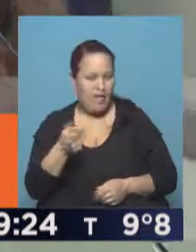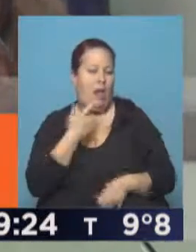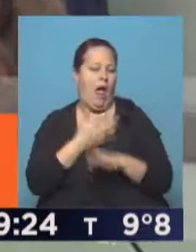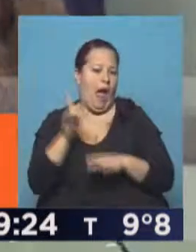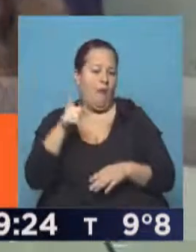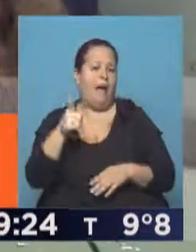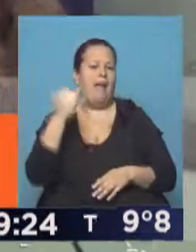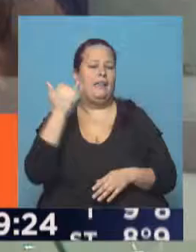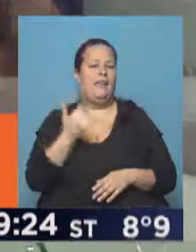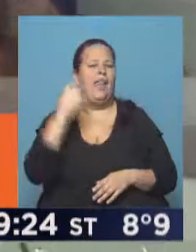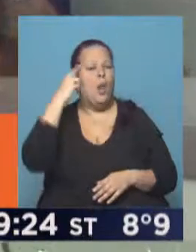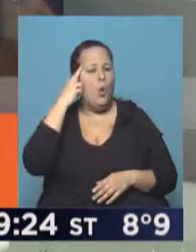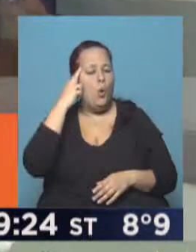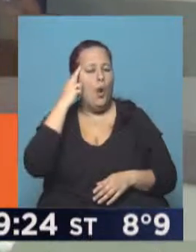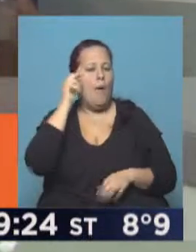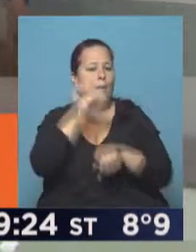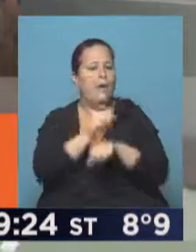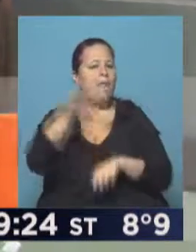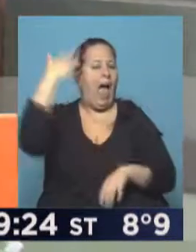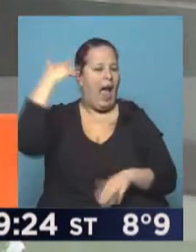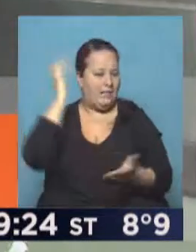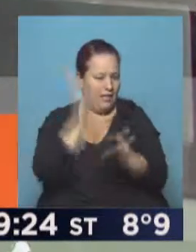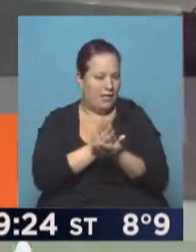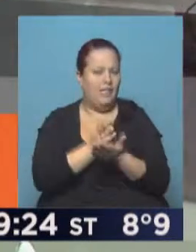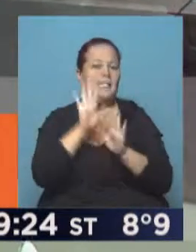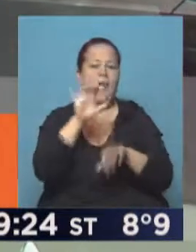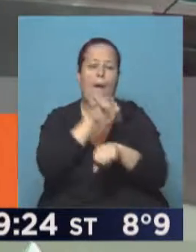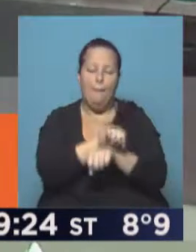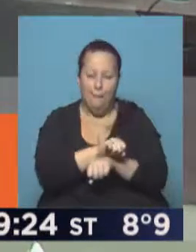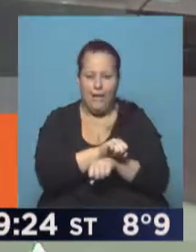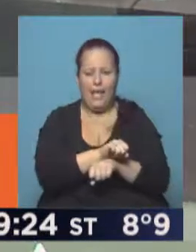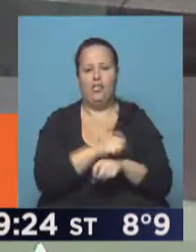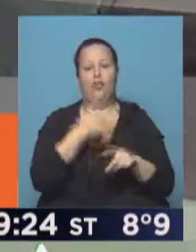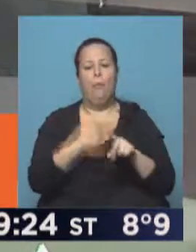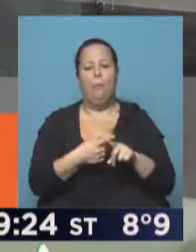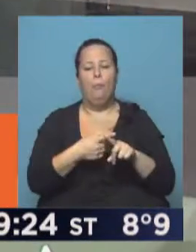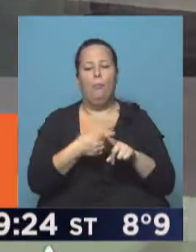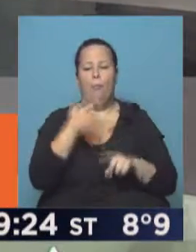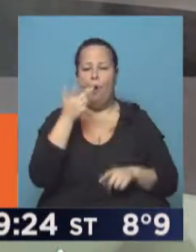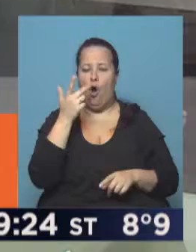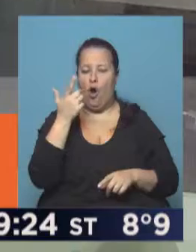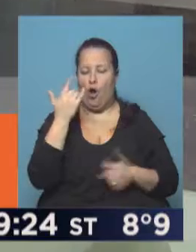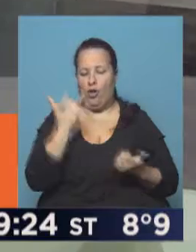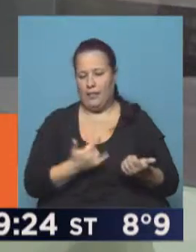tenía 9 condenas previas, había estado incluso preso por tenencia